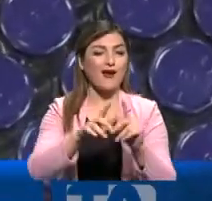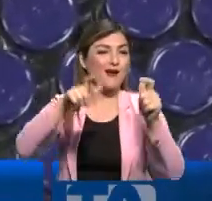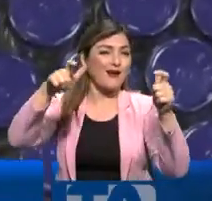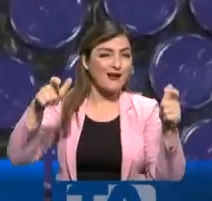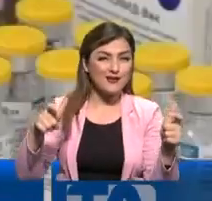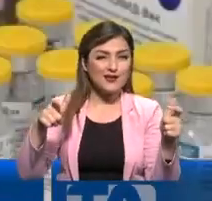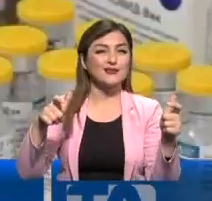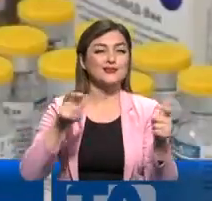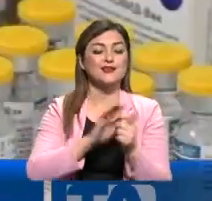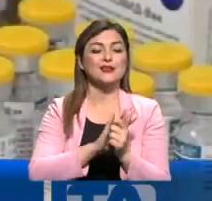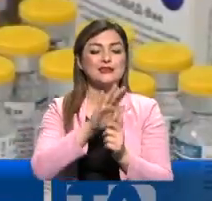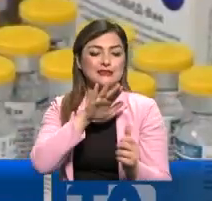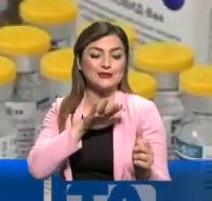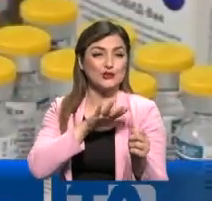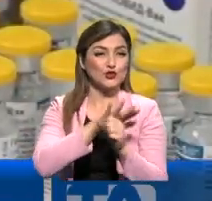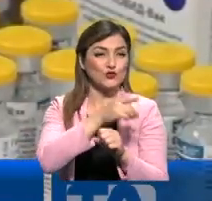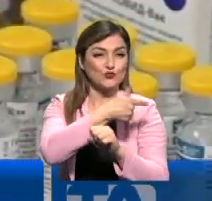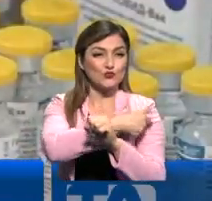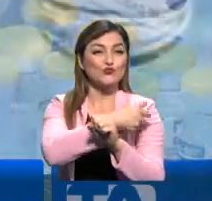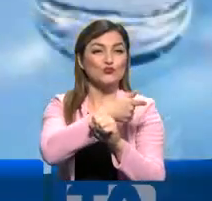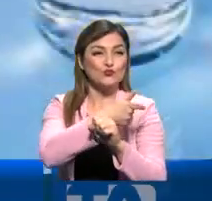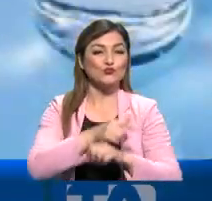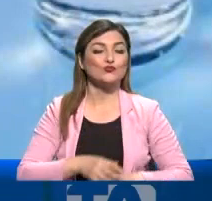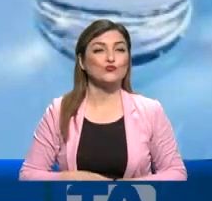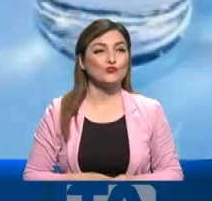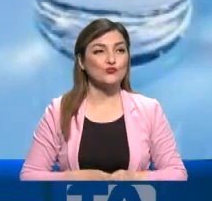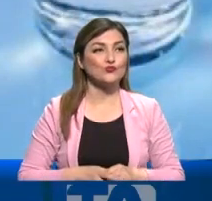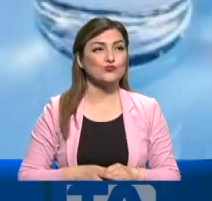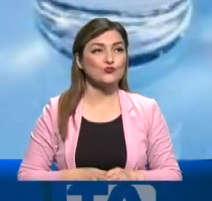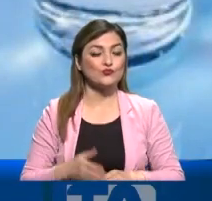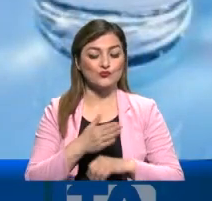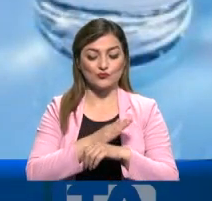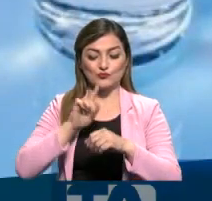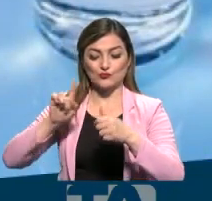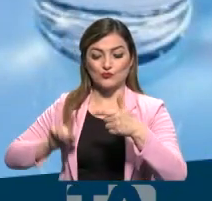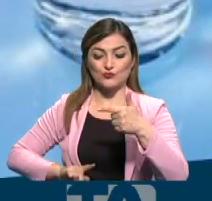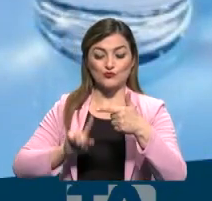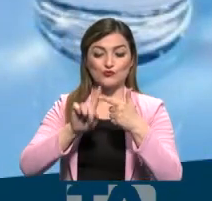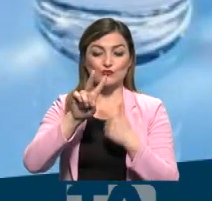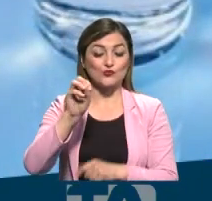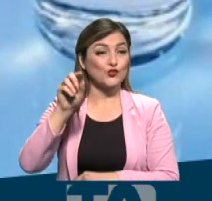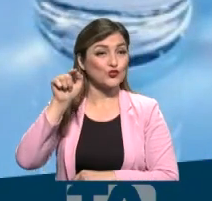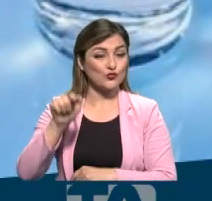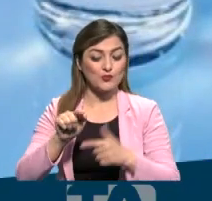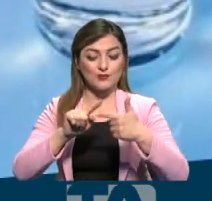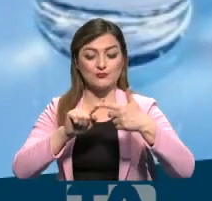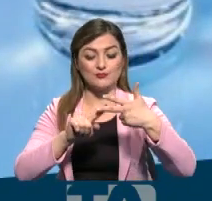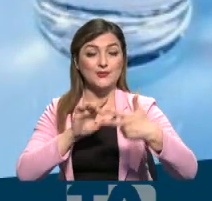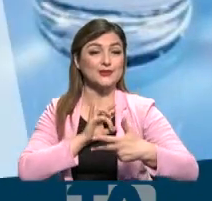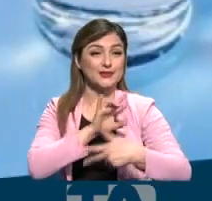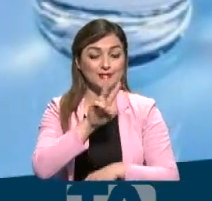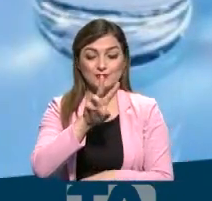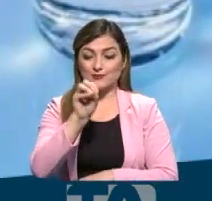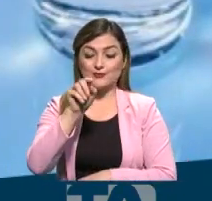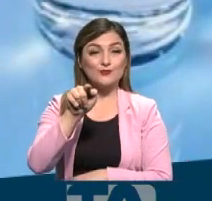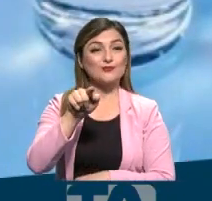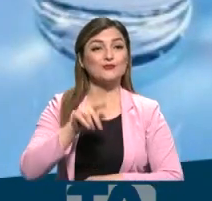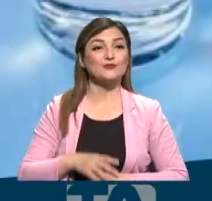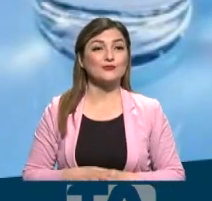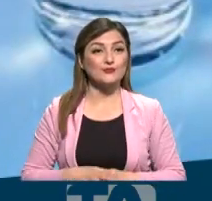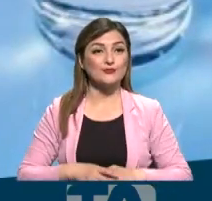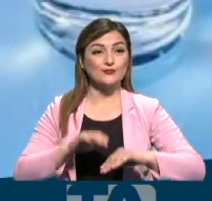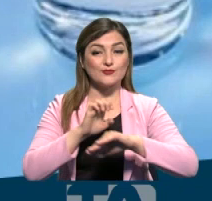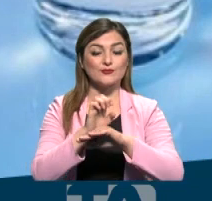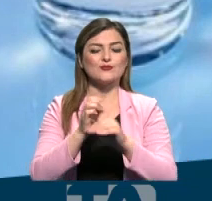de vacunas contra el coronavirus que ha recibido el país seguida por la de china con 200.000 vacunas y chile con 20.000 a la fecha